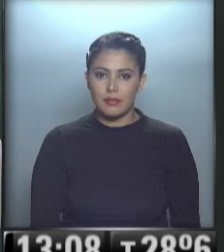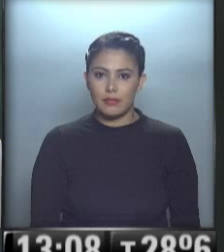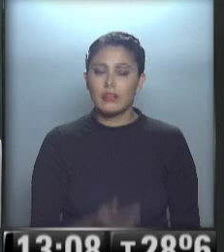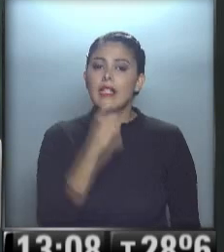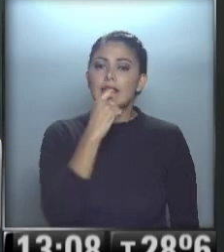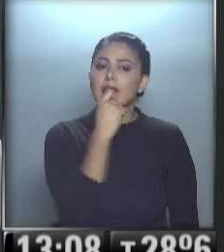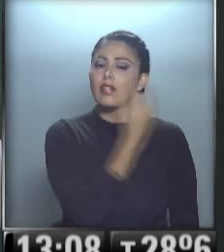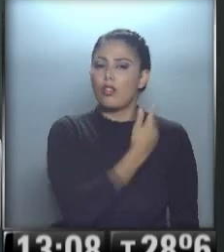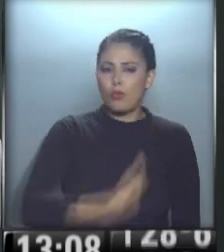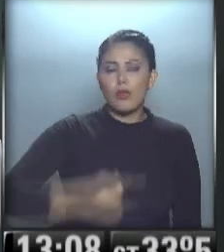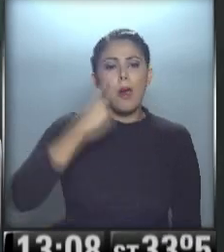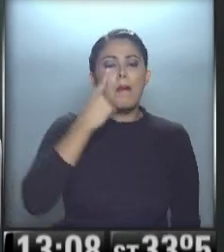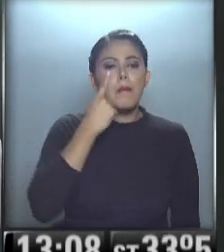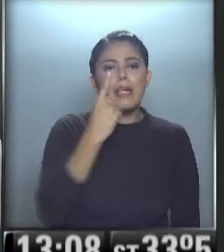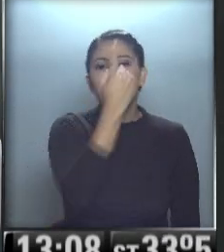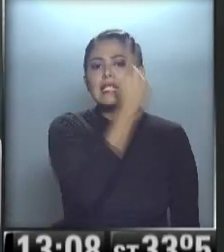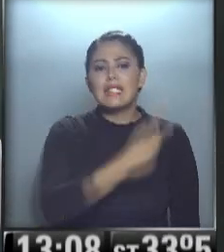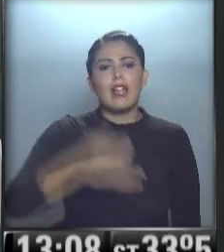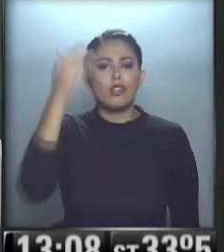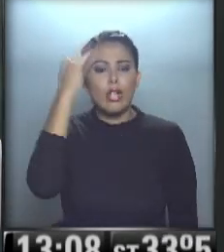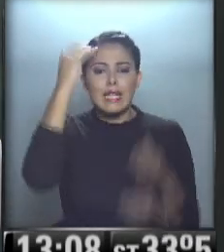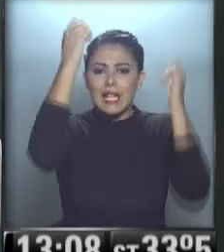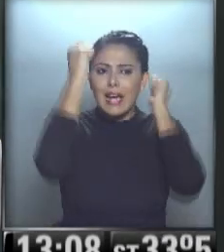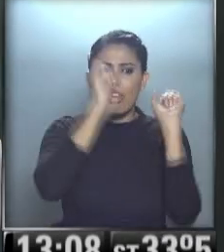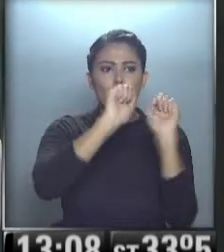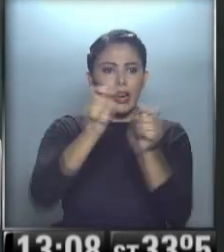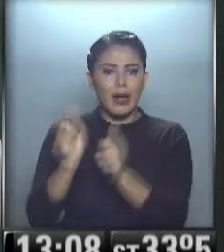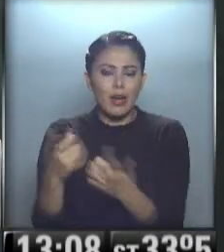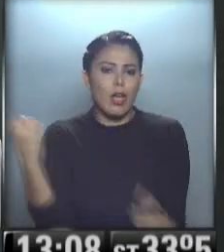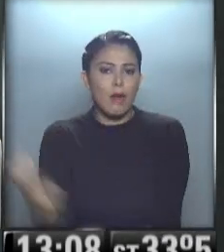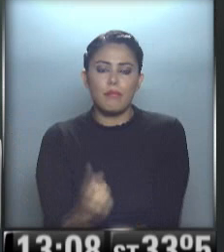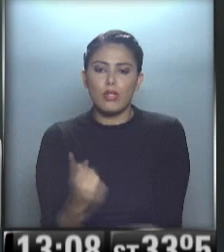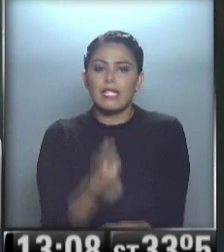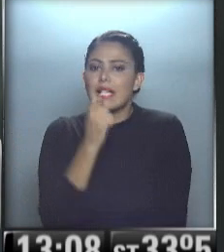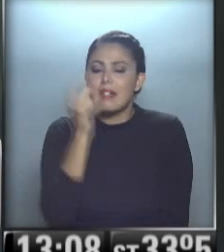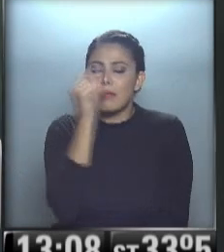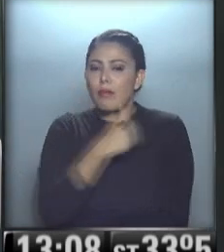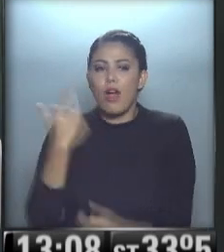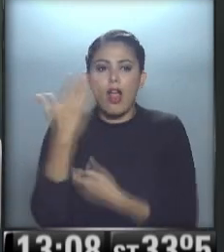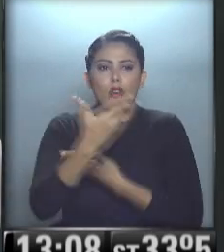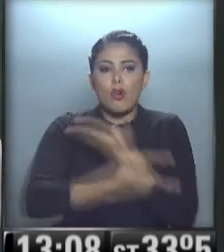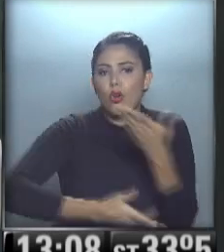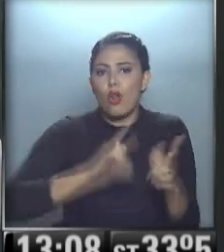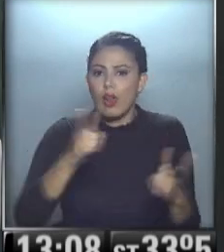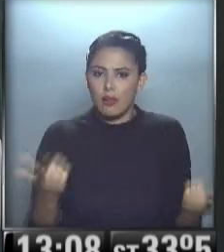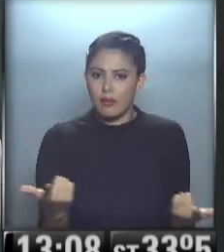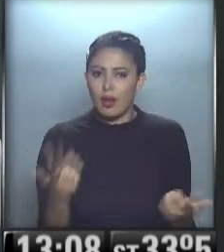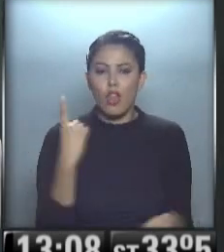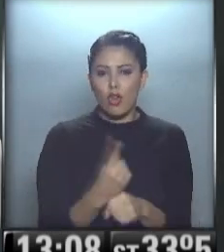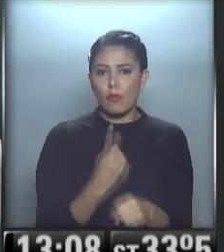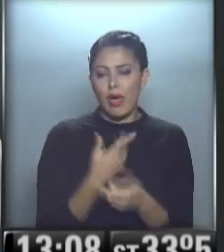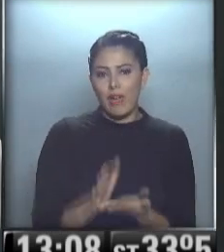más que hayamos entregado 115 cascos es imposible es imposible si no hay una colaboración de parte de los papás a